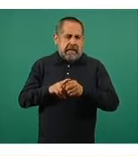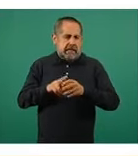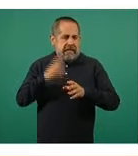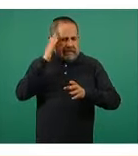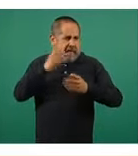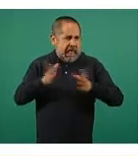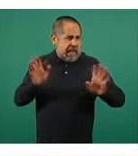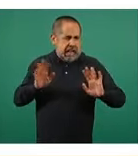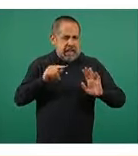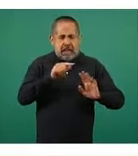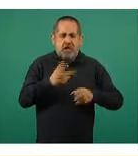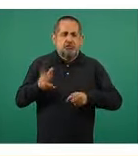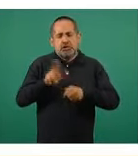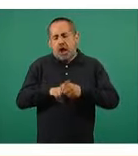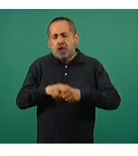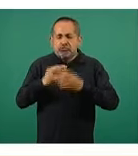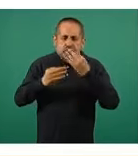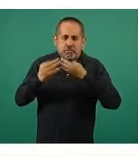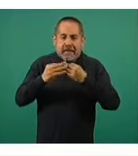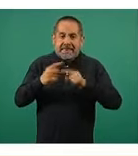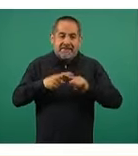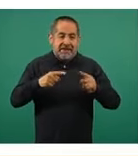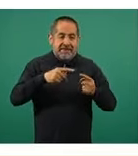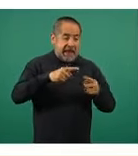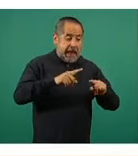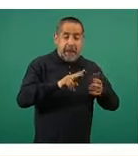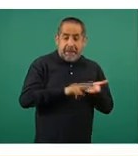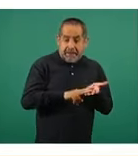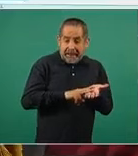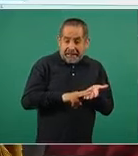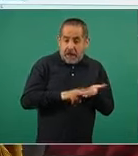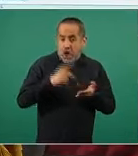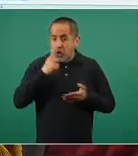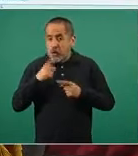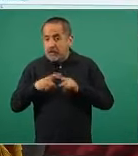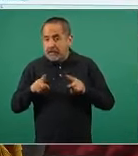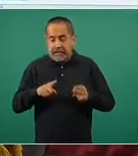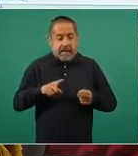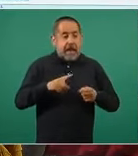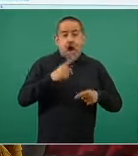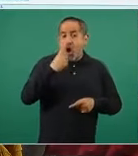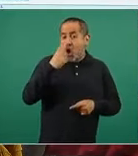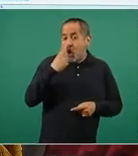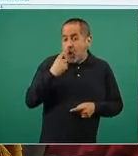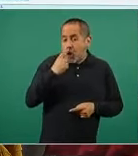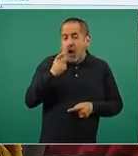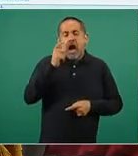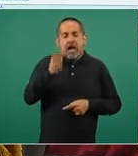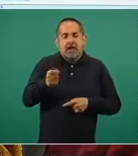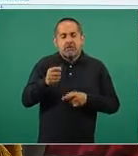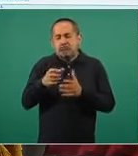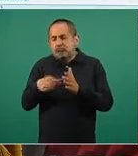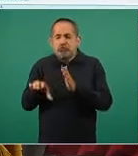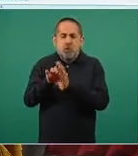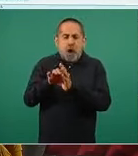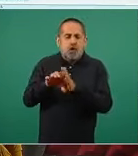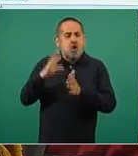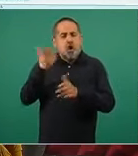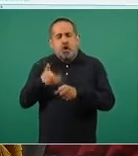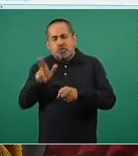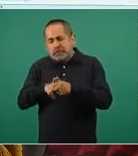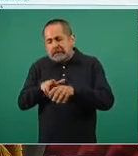¿Qué significa esto? ¿Cuál es la diferencia entre la curva verde y la curva roja? Pues que la curva roja son aquellos pacientes que han requerido hospitalización,